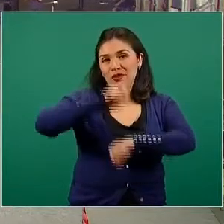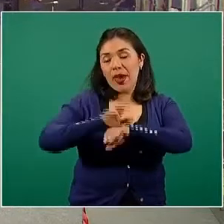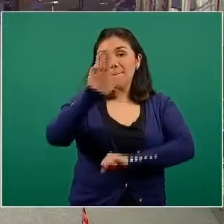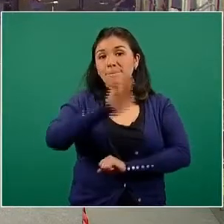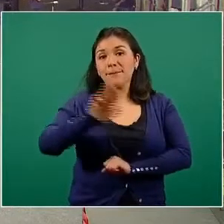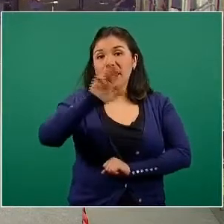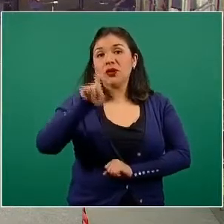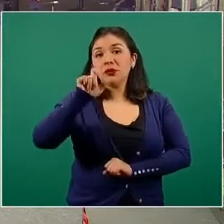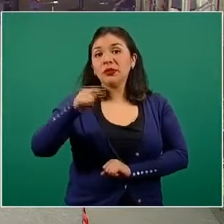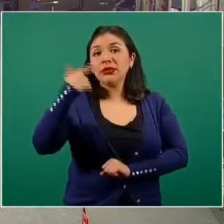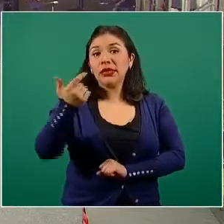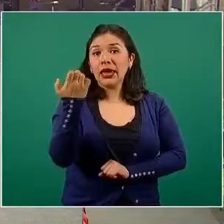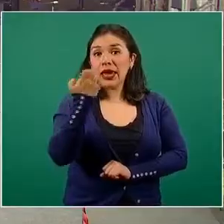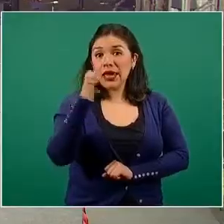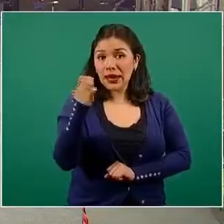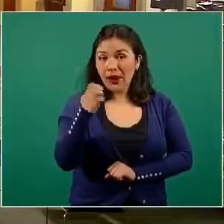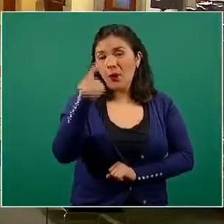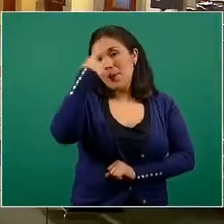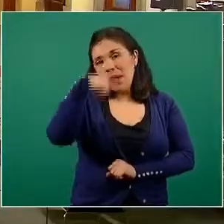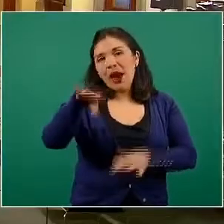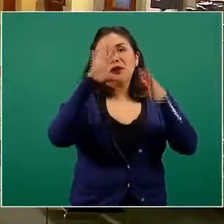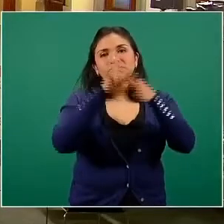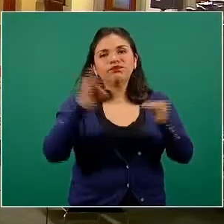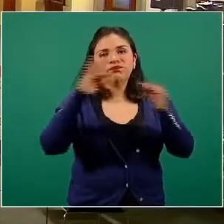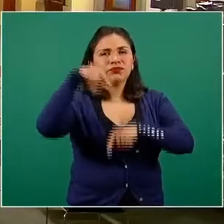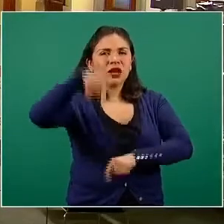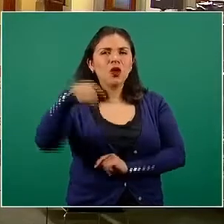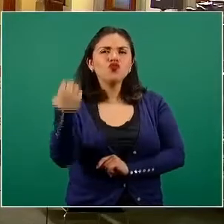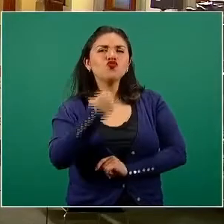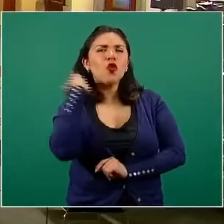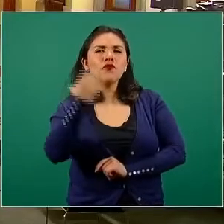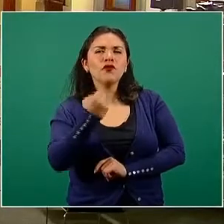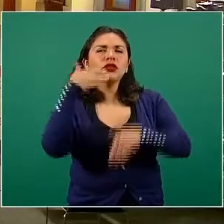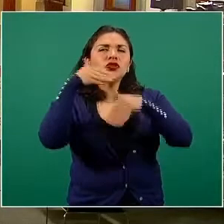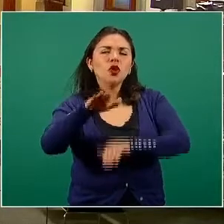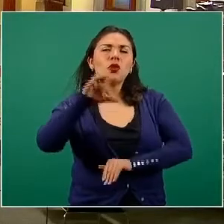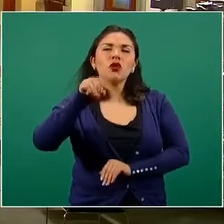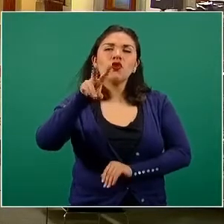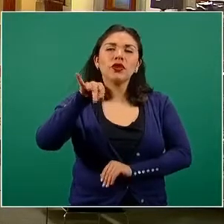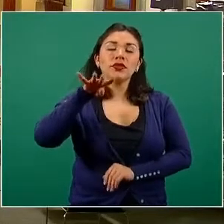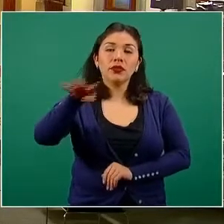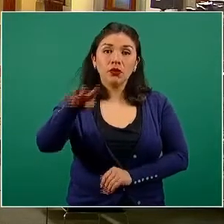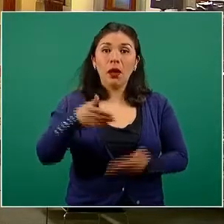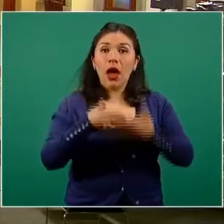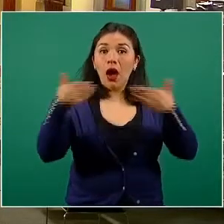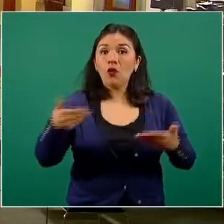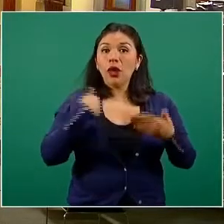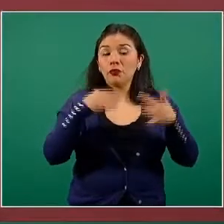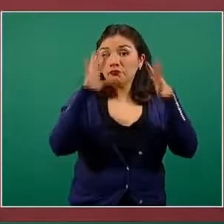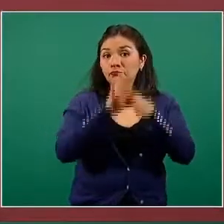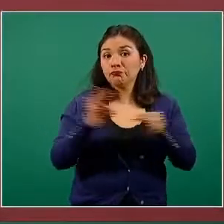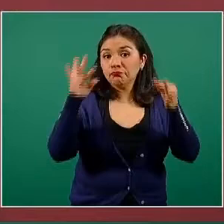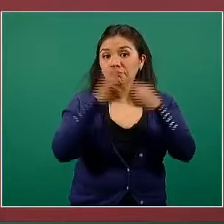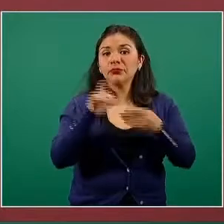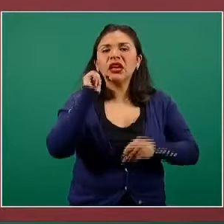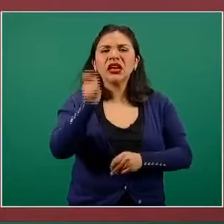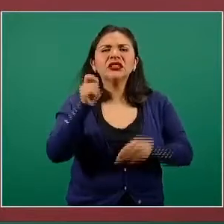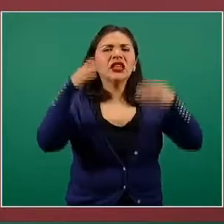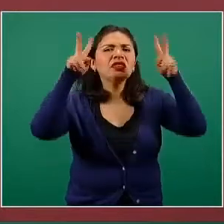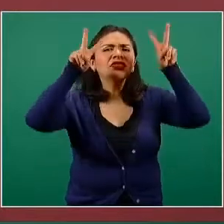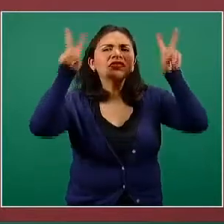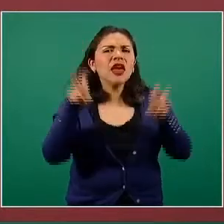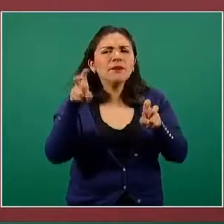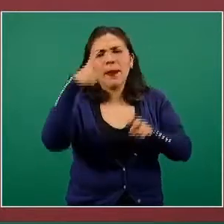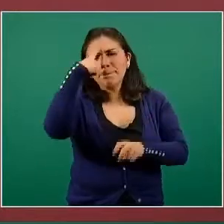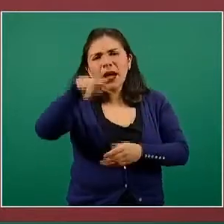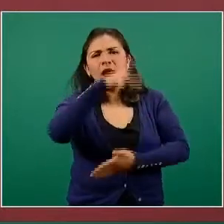17 de enero con la conferencia de prensa diaria sobre COVID-19, y ahora vamos a presentar lo que corresponde al avance